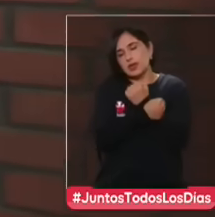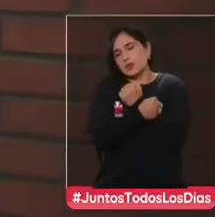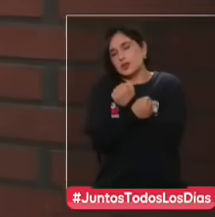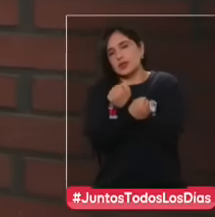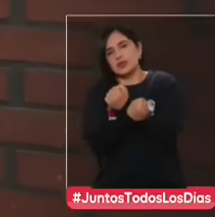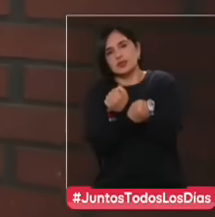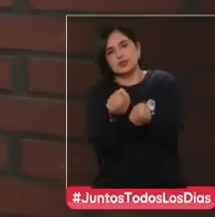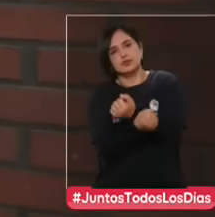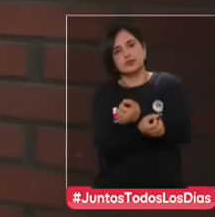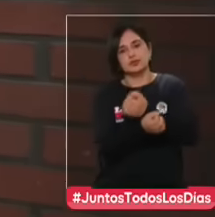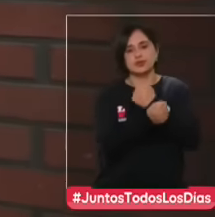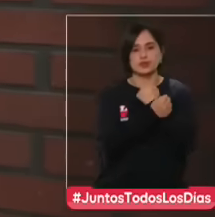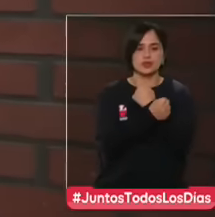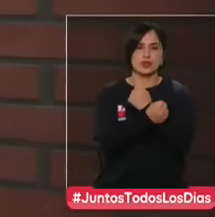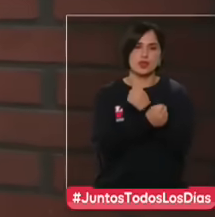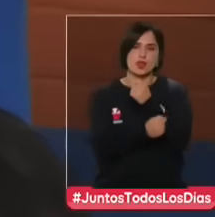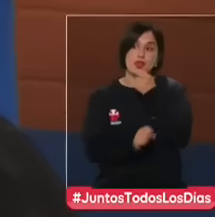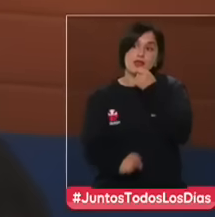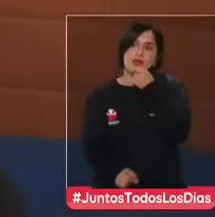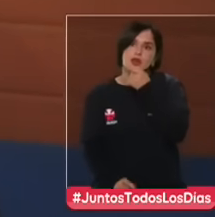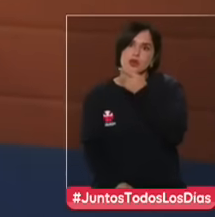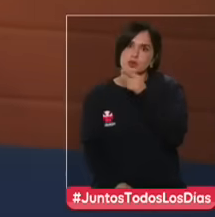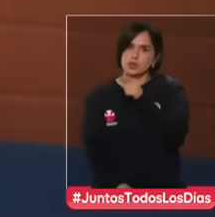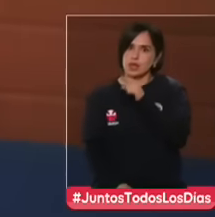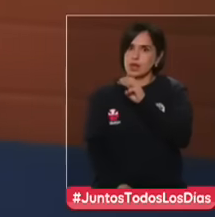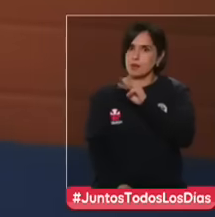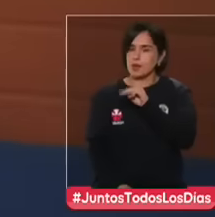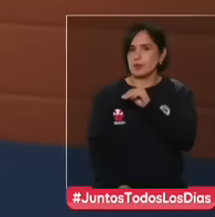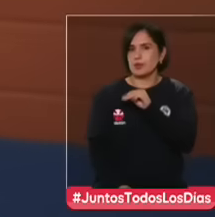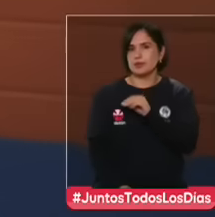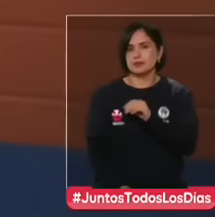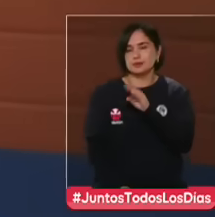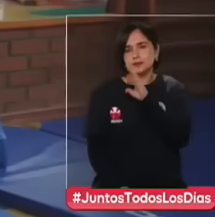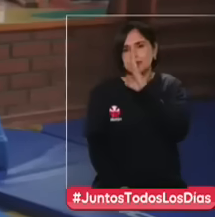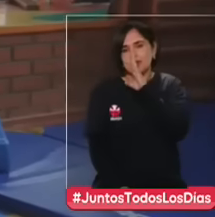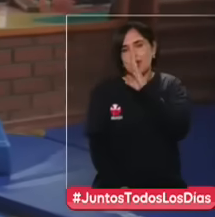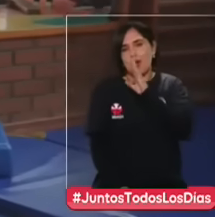te amaré. Te voy a acusar a la mamá. Ah, ah, no. Yeah.